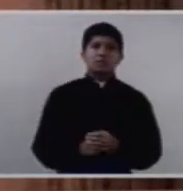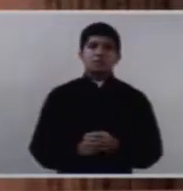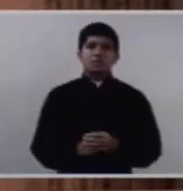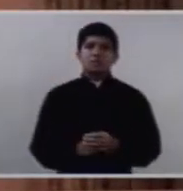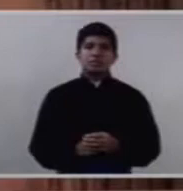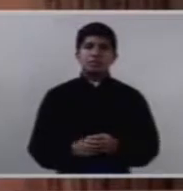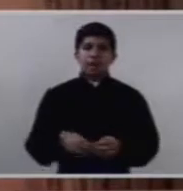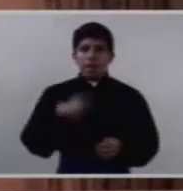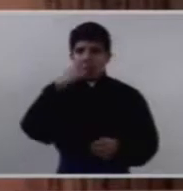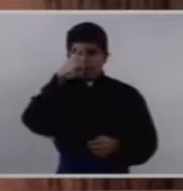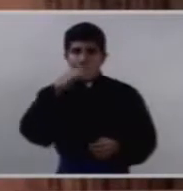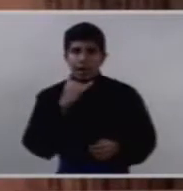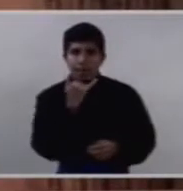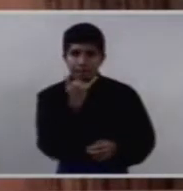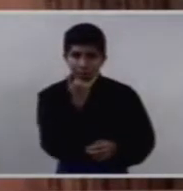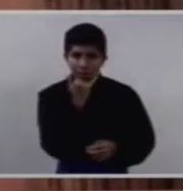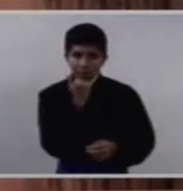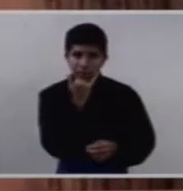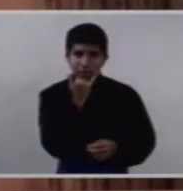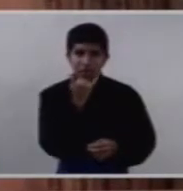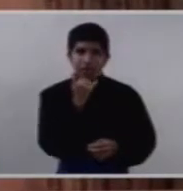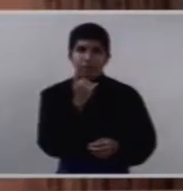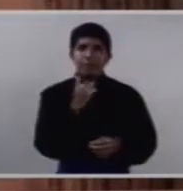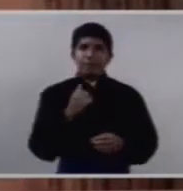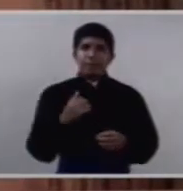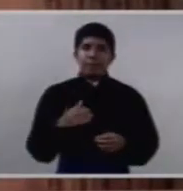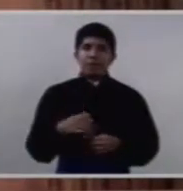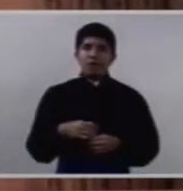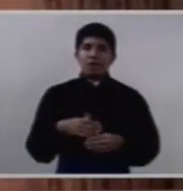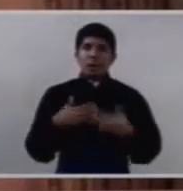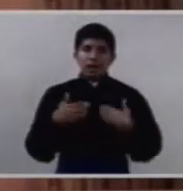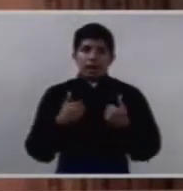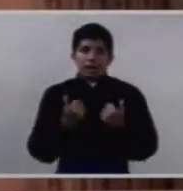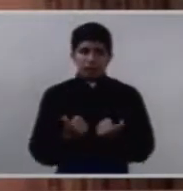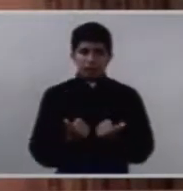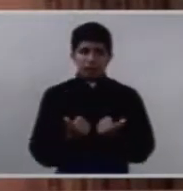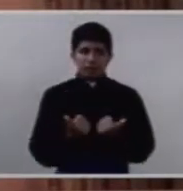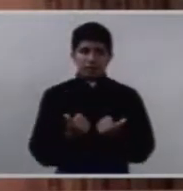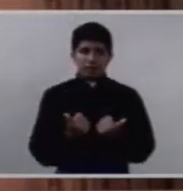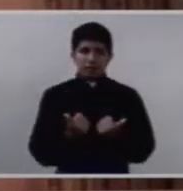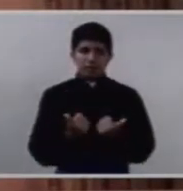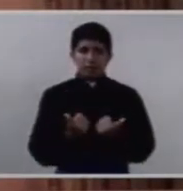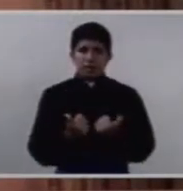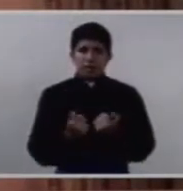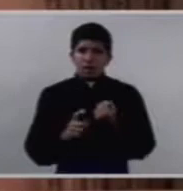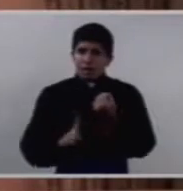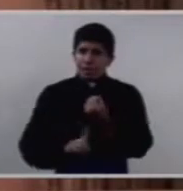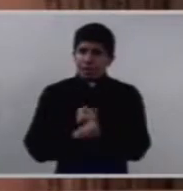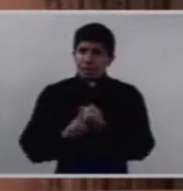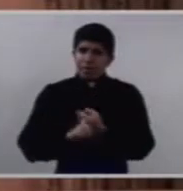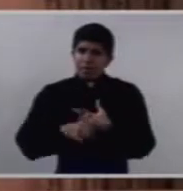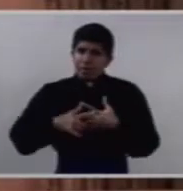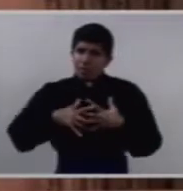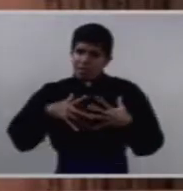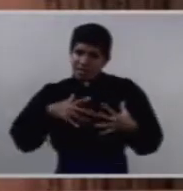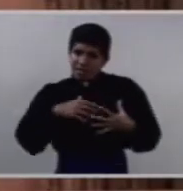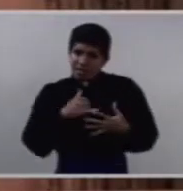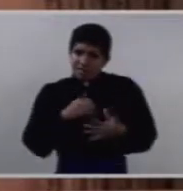Para perdonar hay que entender que por muy grave que sintamos la